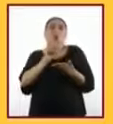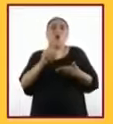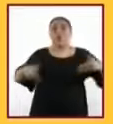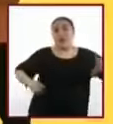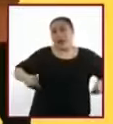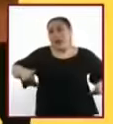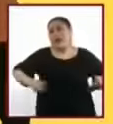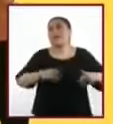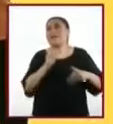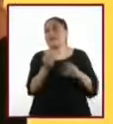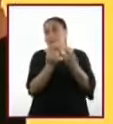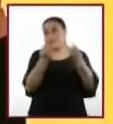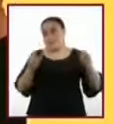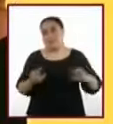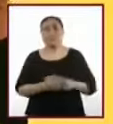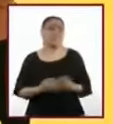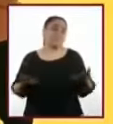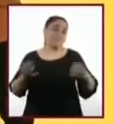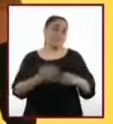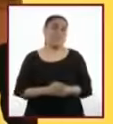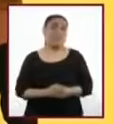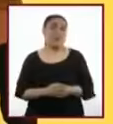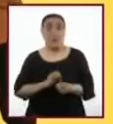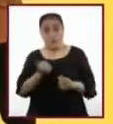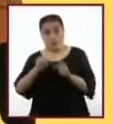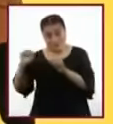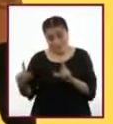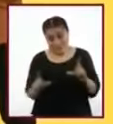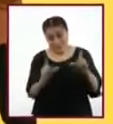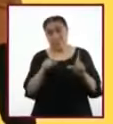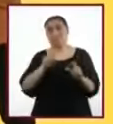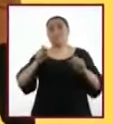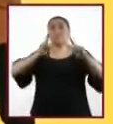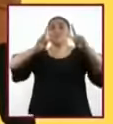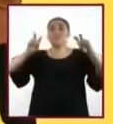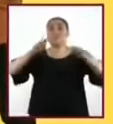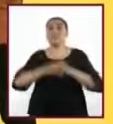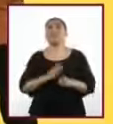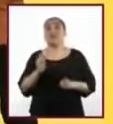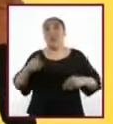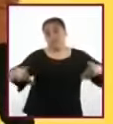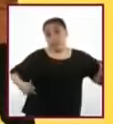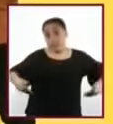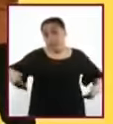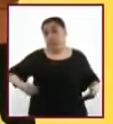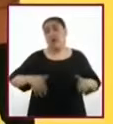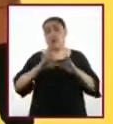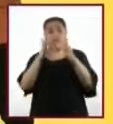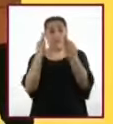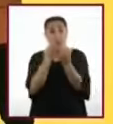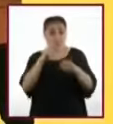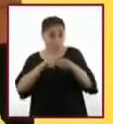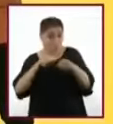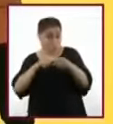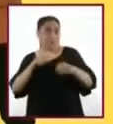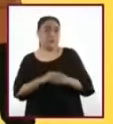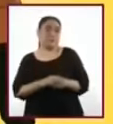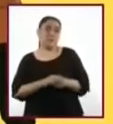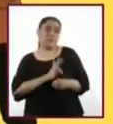ese títere. Pues bien, en la siguiente cápsula, que lleva por título La teatralidad en formas y colores, aprenderemos